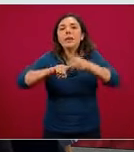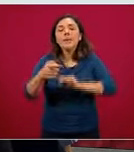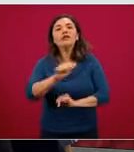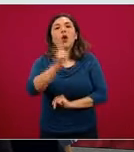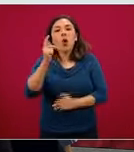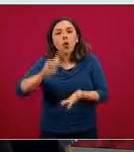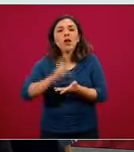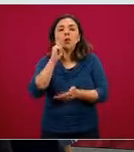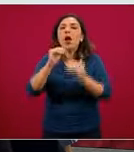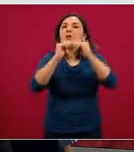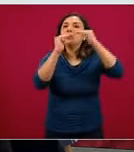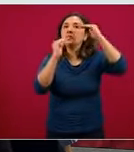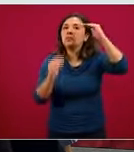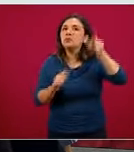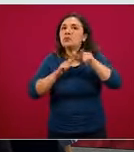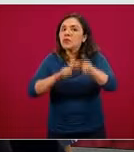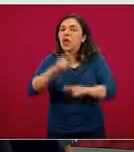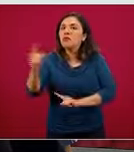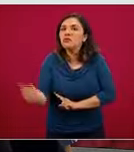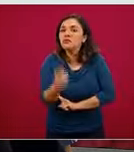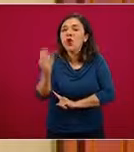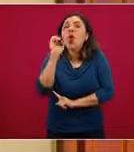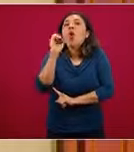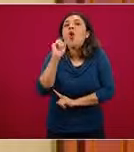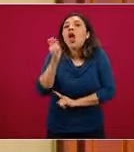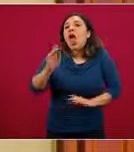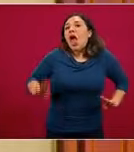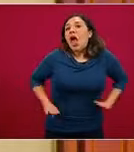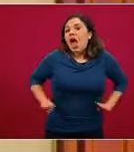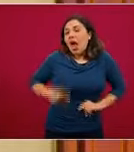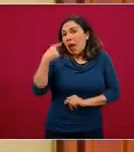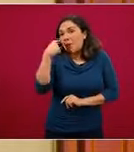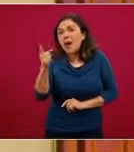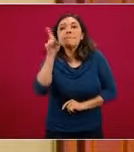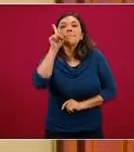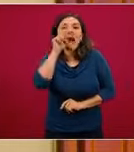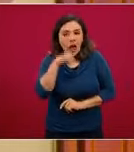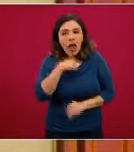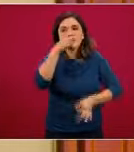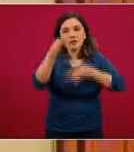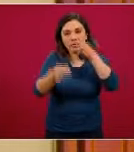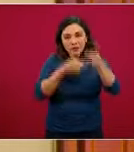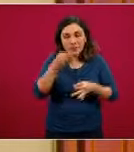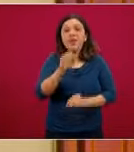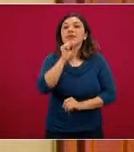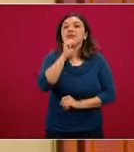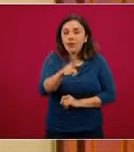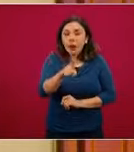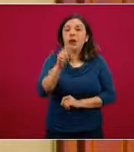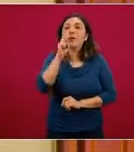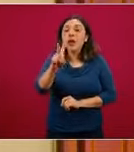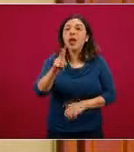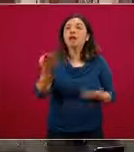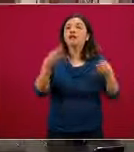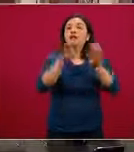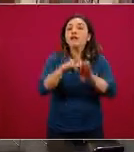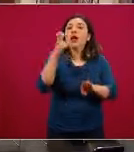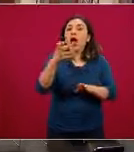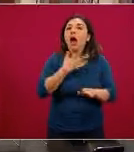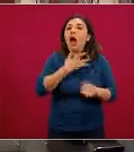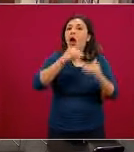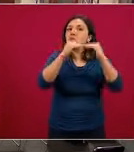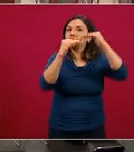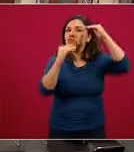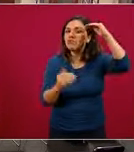otro descenso o qué comportamiento estaría teniendo la curva correspondiente. También cerramos con un descenso y